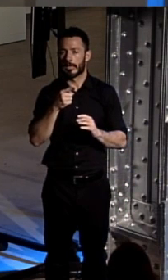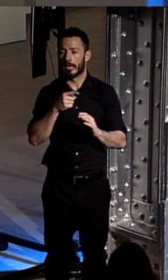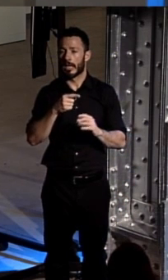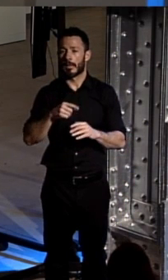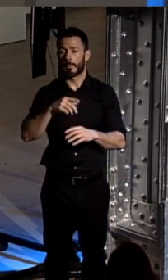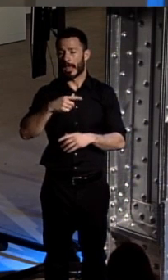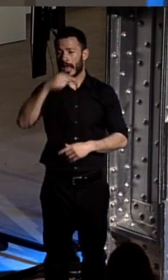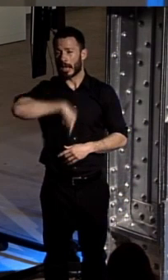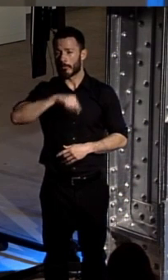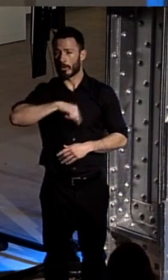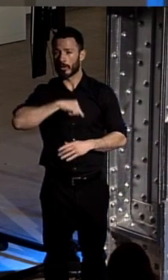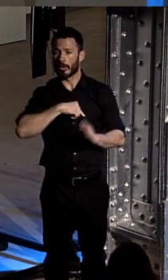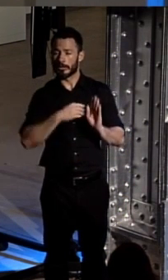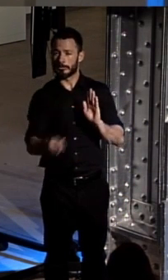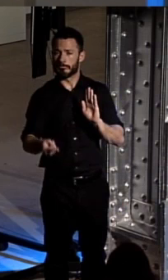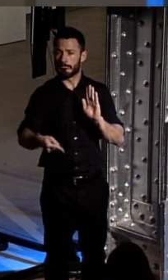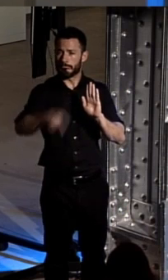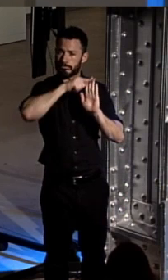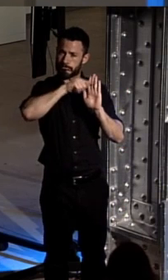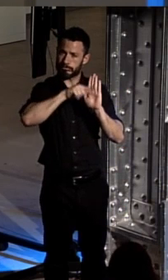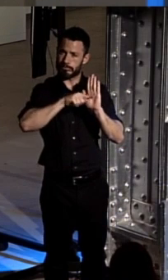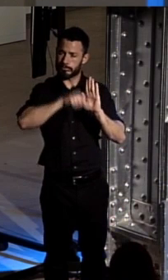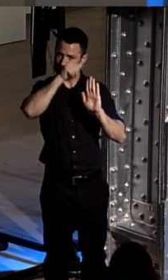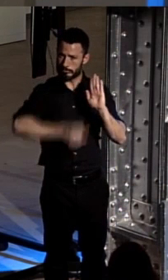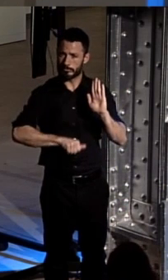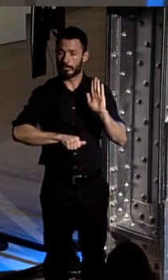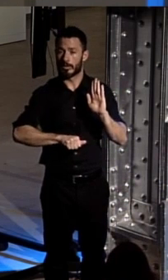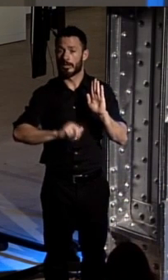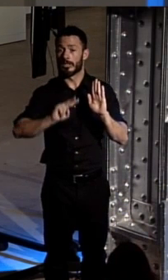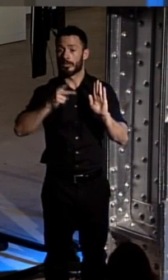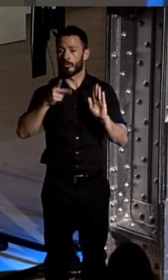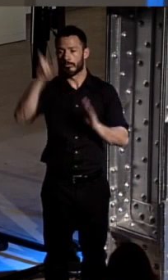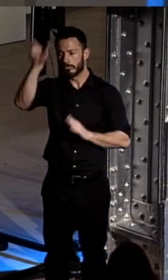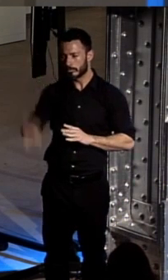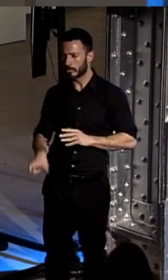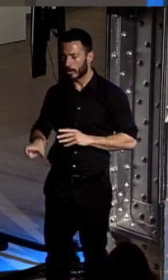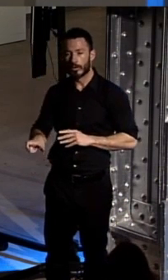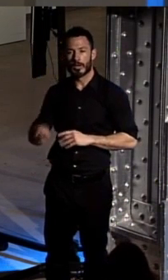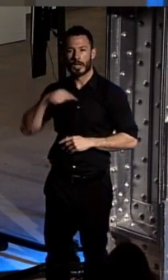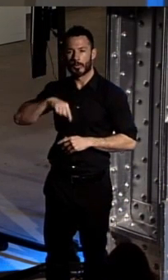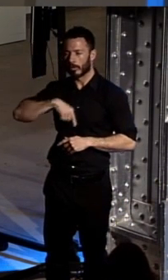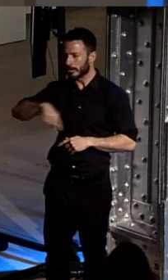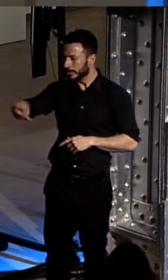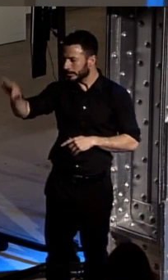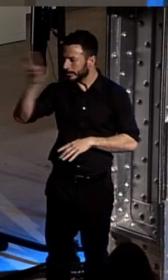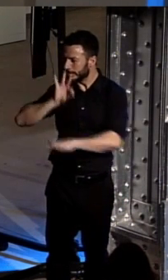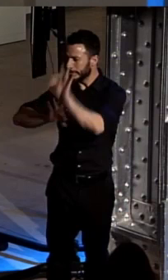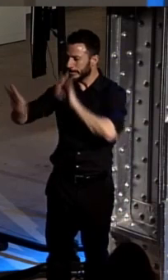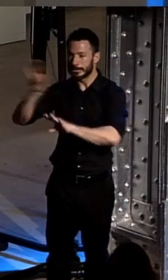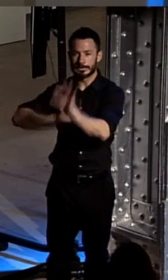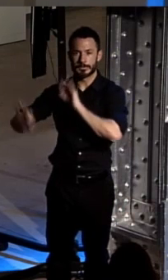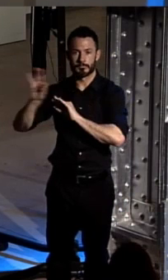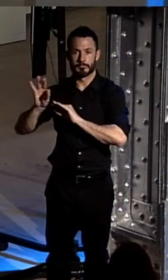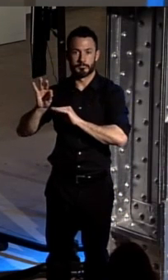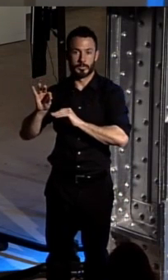esas emociones. El siguiente paso es detectar esas emociones en un ser humano. Y para ello, afortunadamente, los